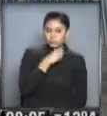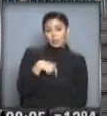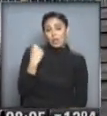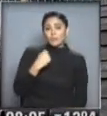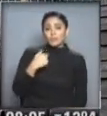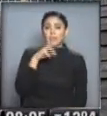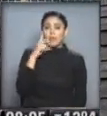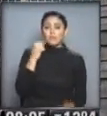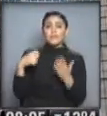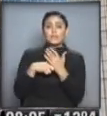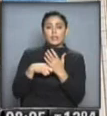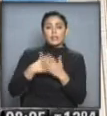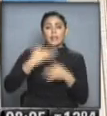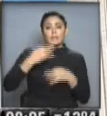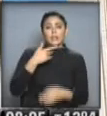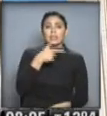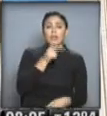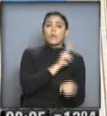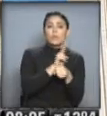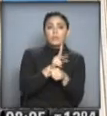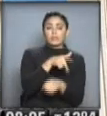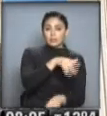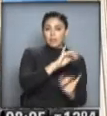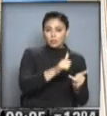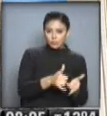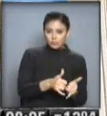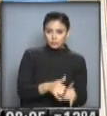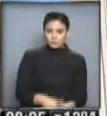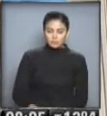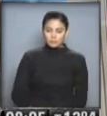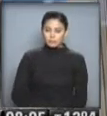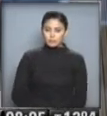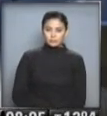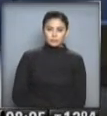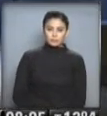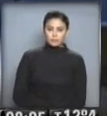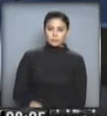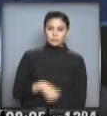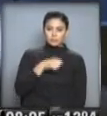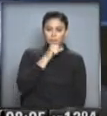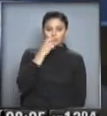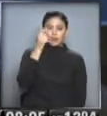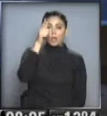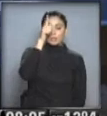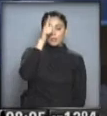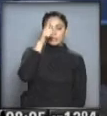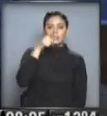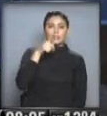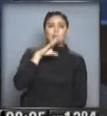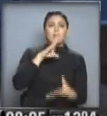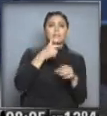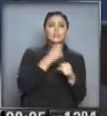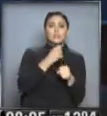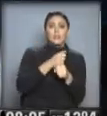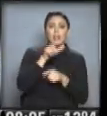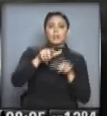que el fiscal tome la determinación de darle protección al chico. La policía actúa regulando el delito y muchas veces